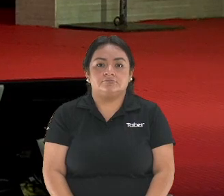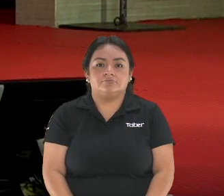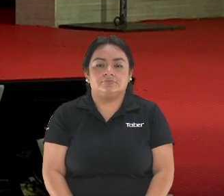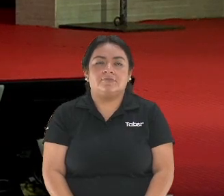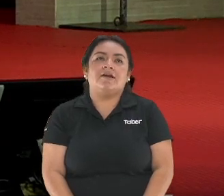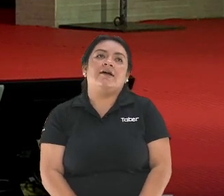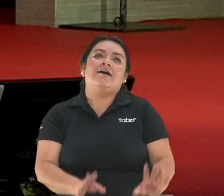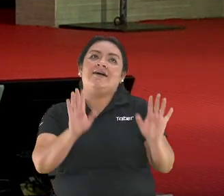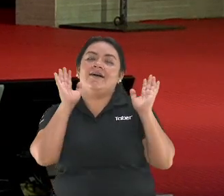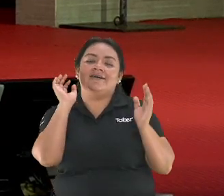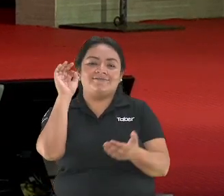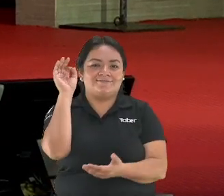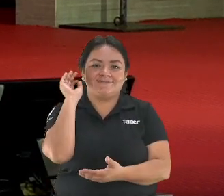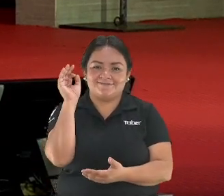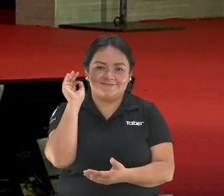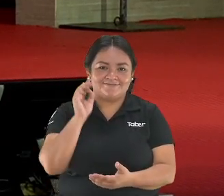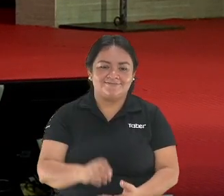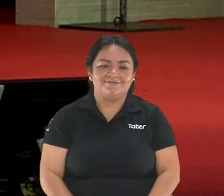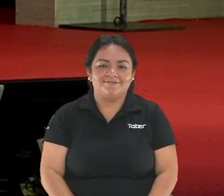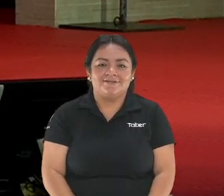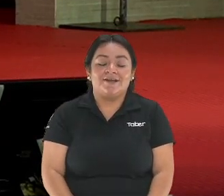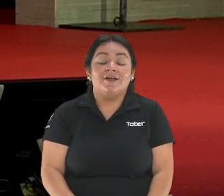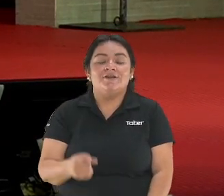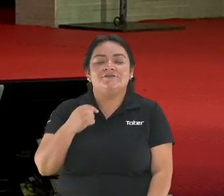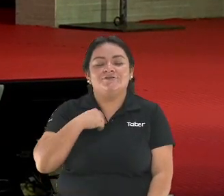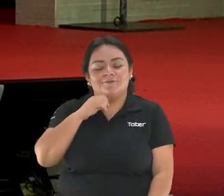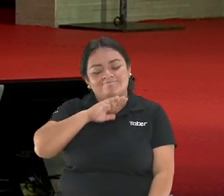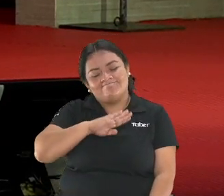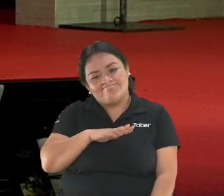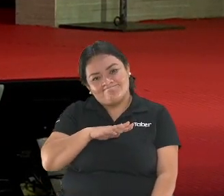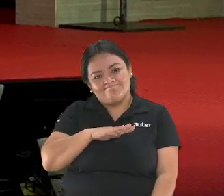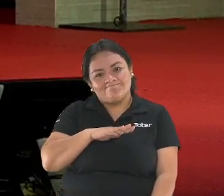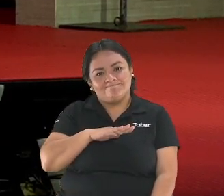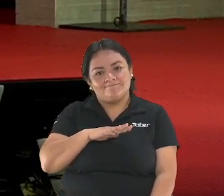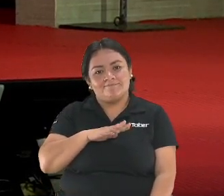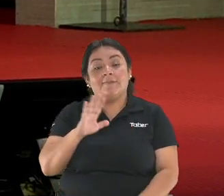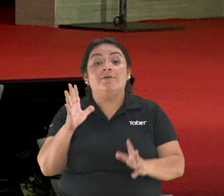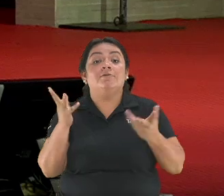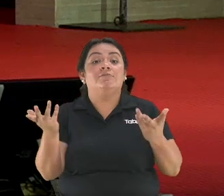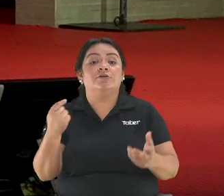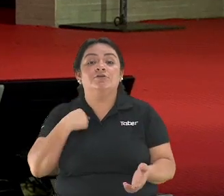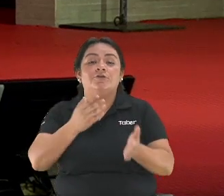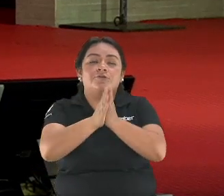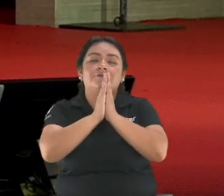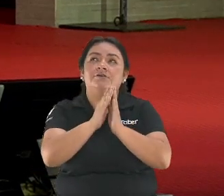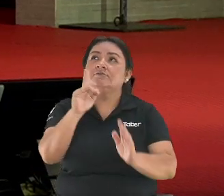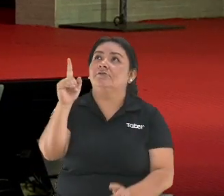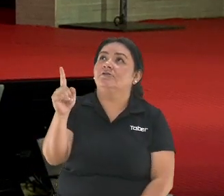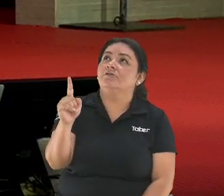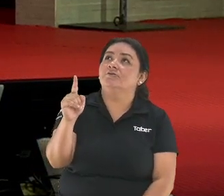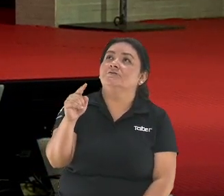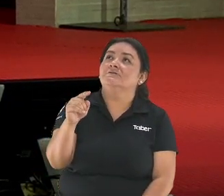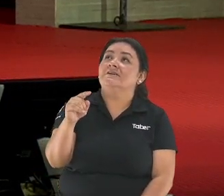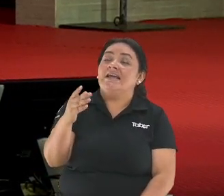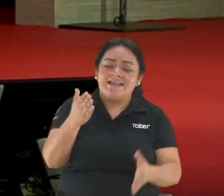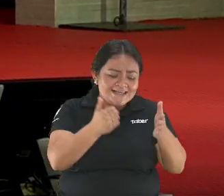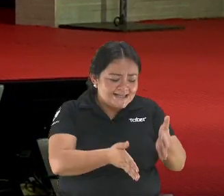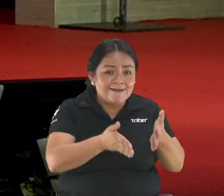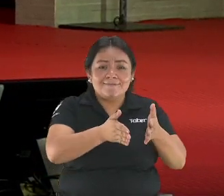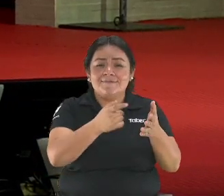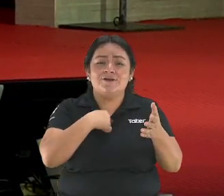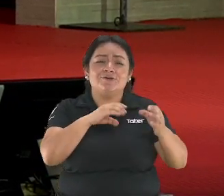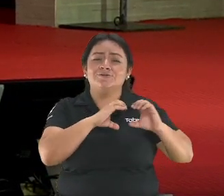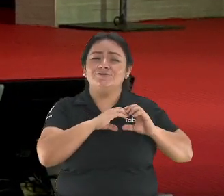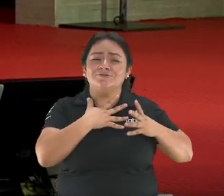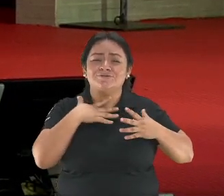ay pastor es que yo me desánimo porque yo le estoy orando al señor que me arregle la pierna que me arregle